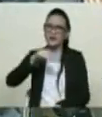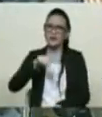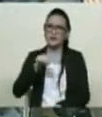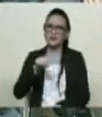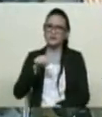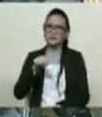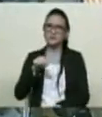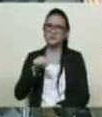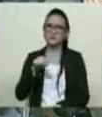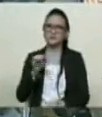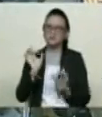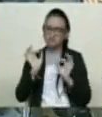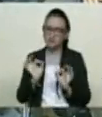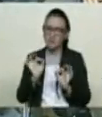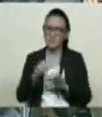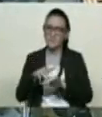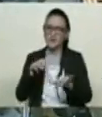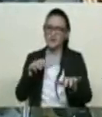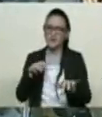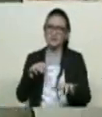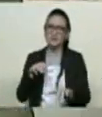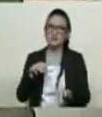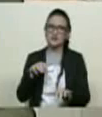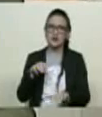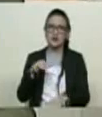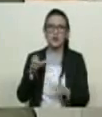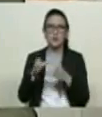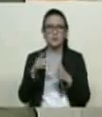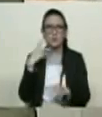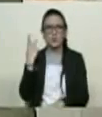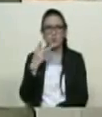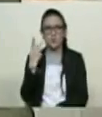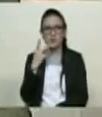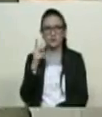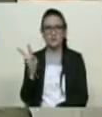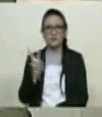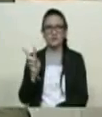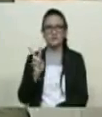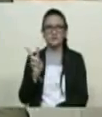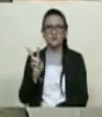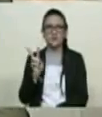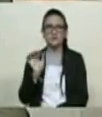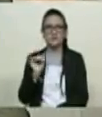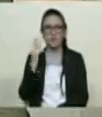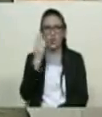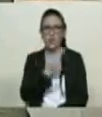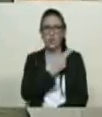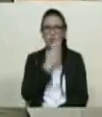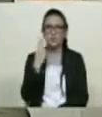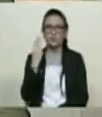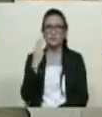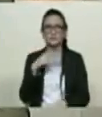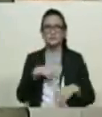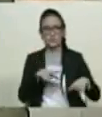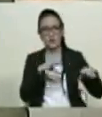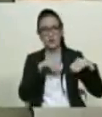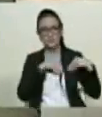por la mayoría de los actores políticos venezolanos de un compromiso